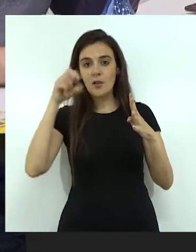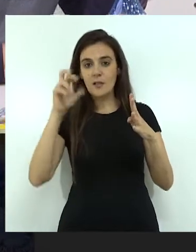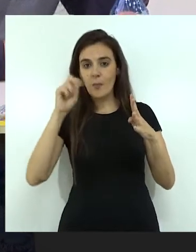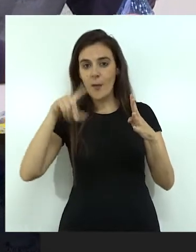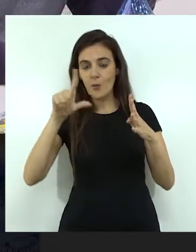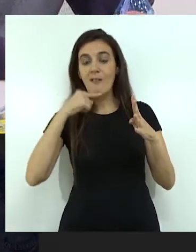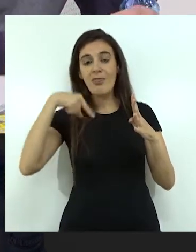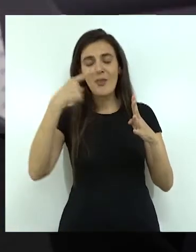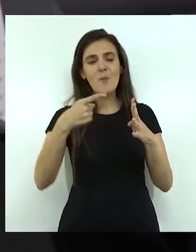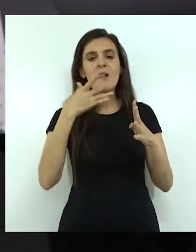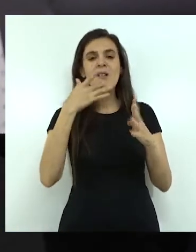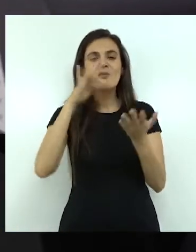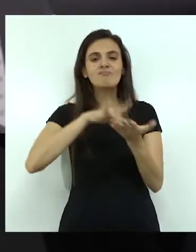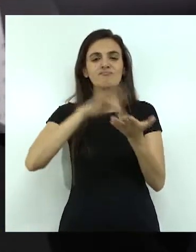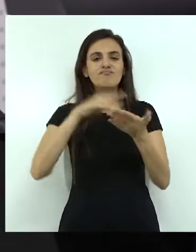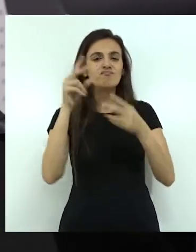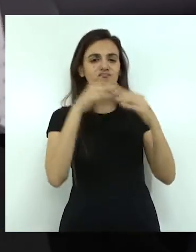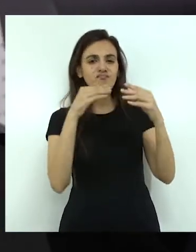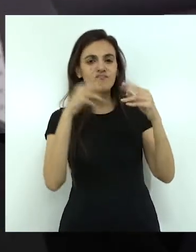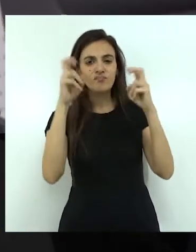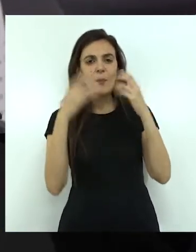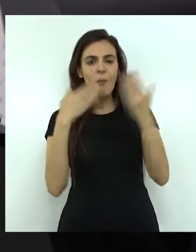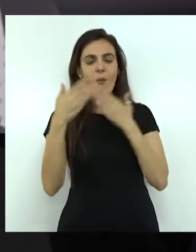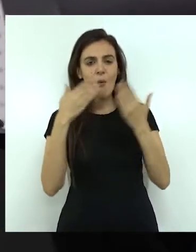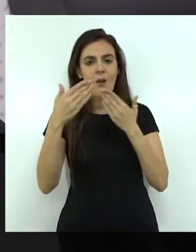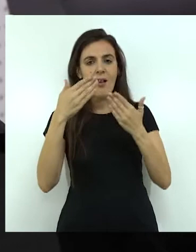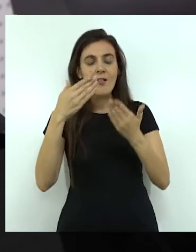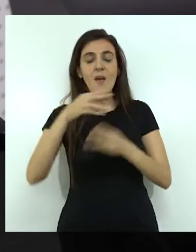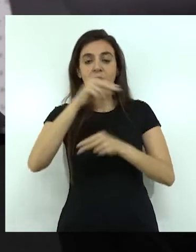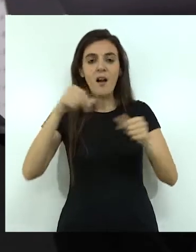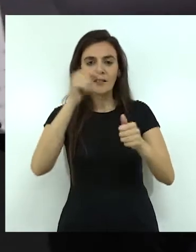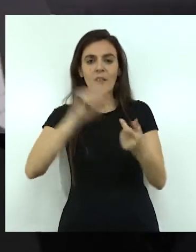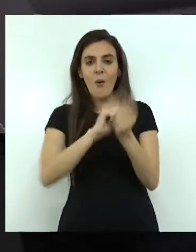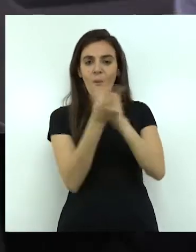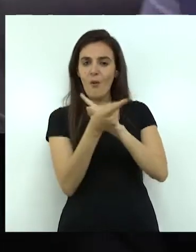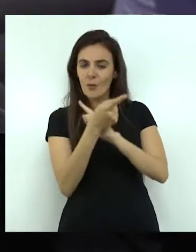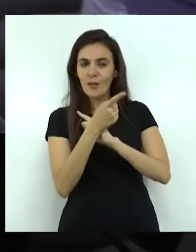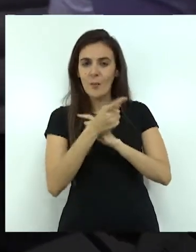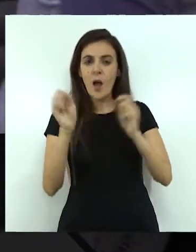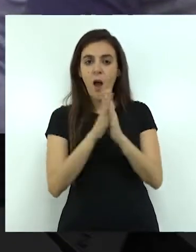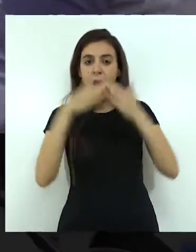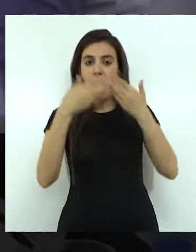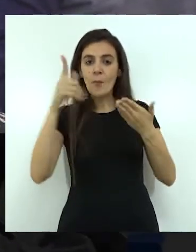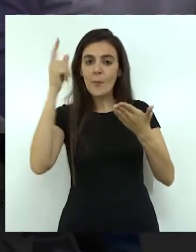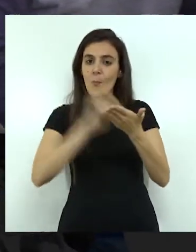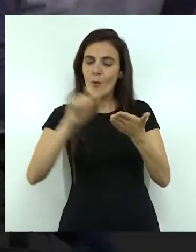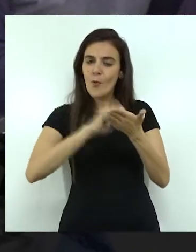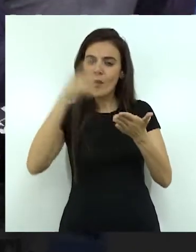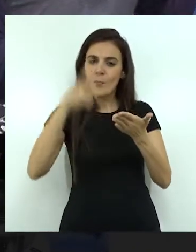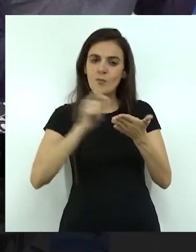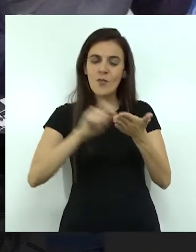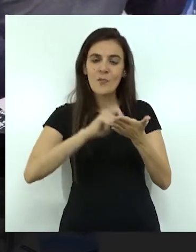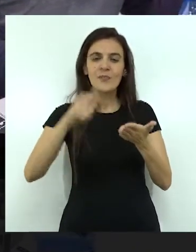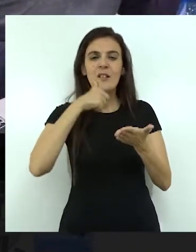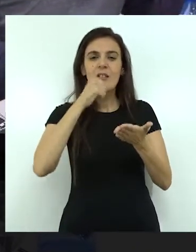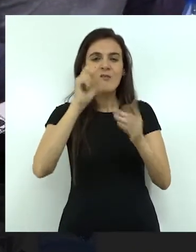decidió por dar un toque diferente a los orígenes de esta tierra en la que es su primera obra como autora esta ilustradora ceutí da